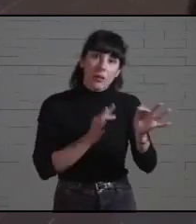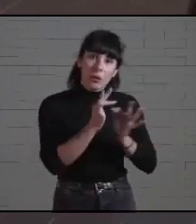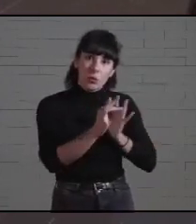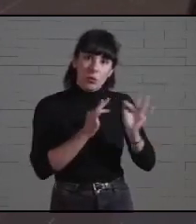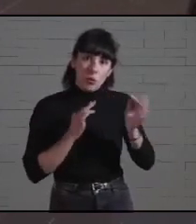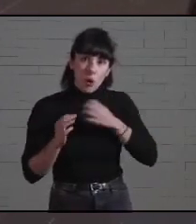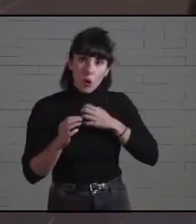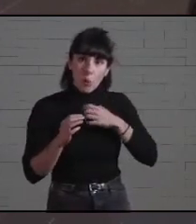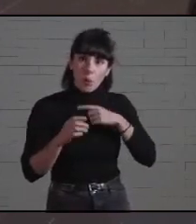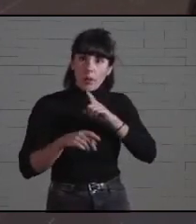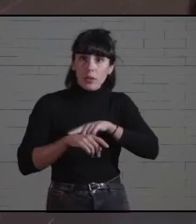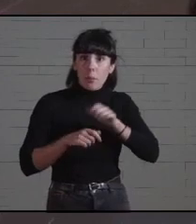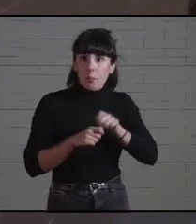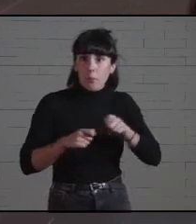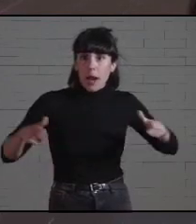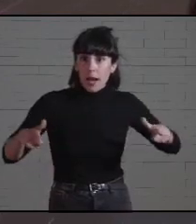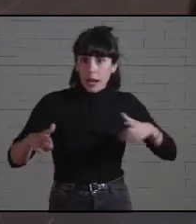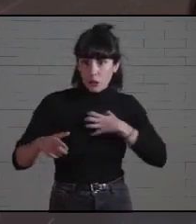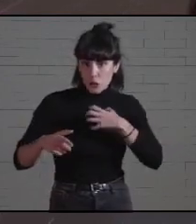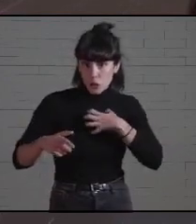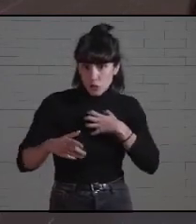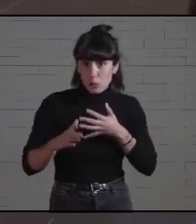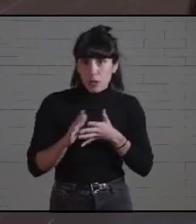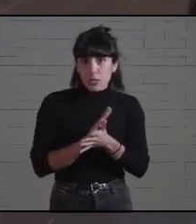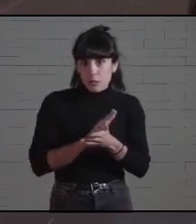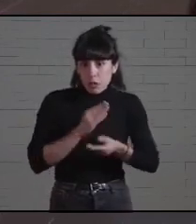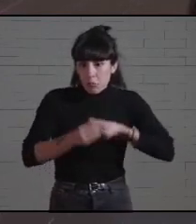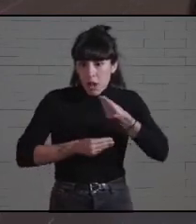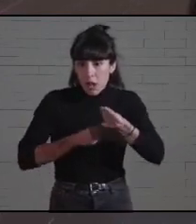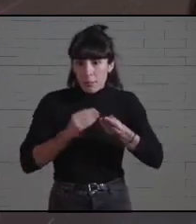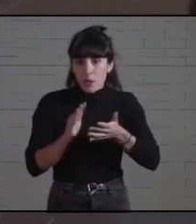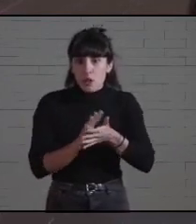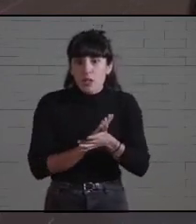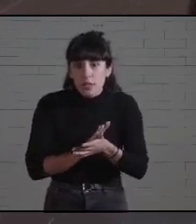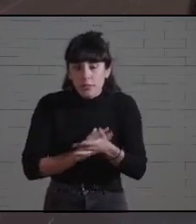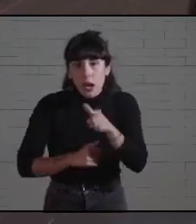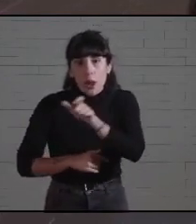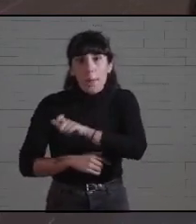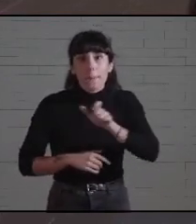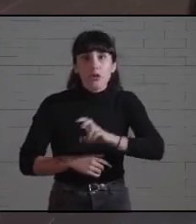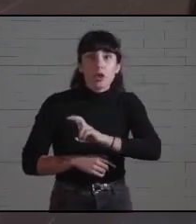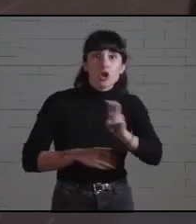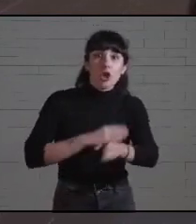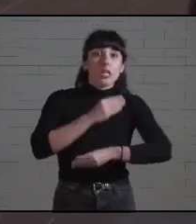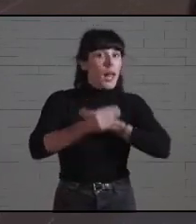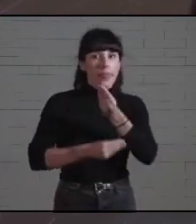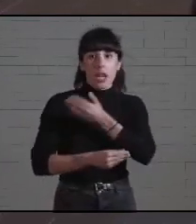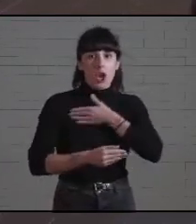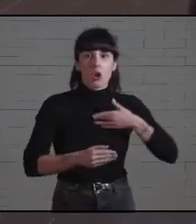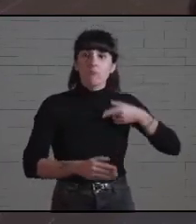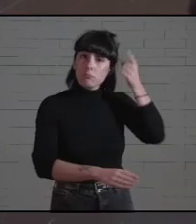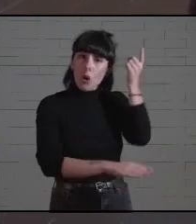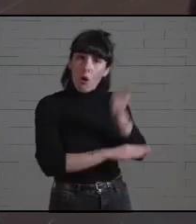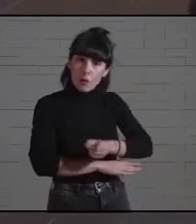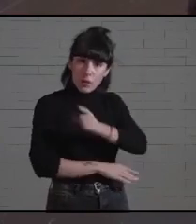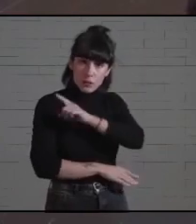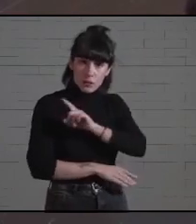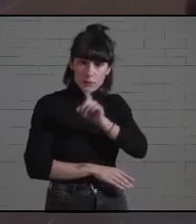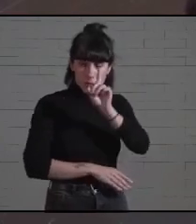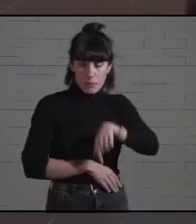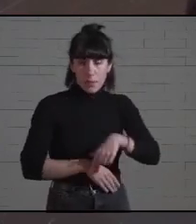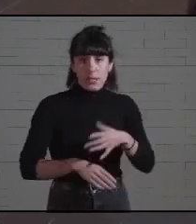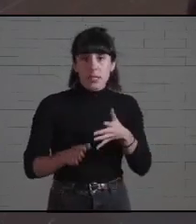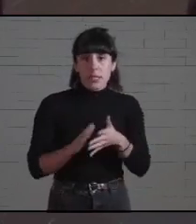tiempo en casa, pues que lo hagan. El problema es que ahora se obliga a los que no quieren hacerlo. El problema es que la plataforma